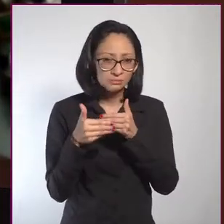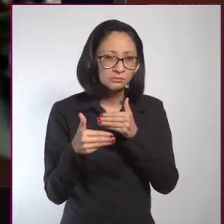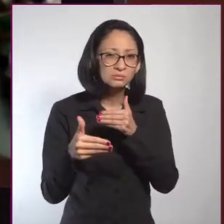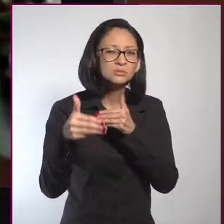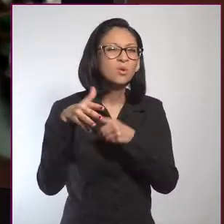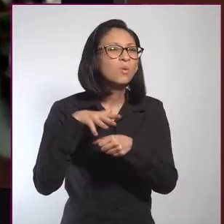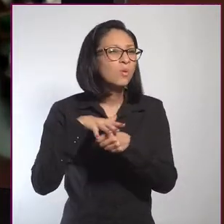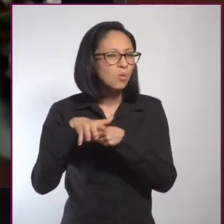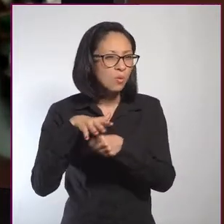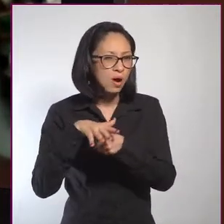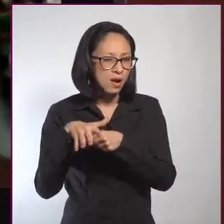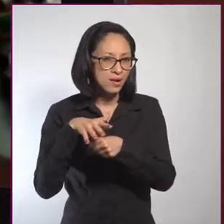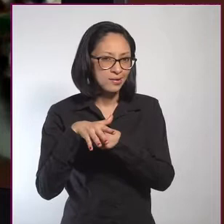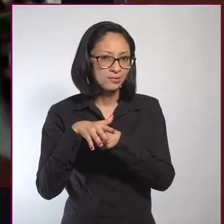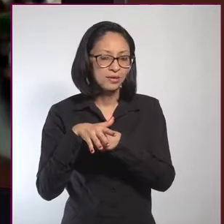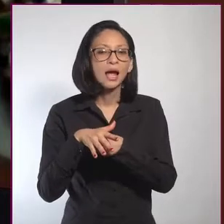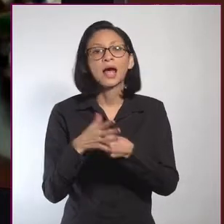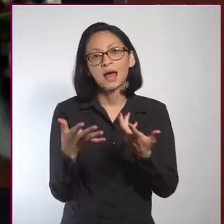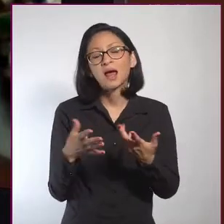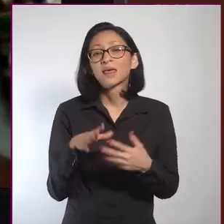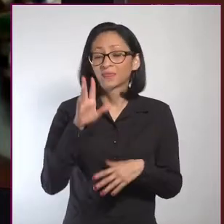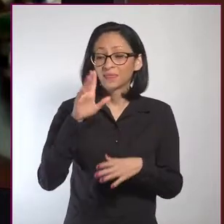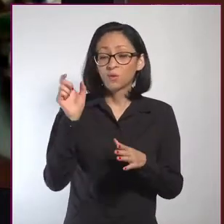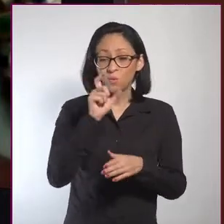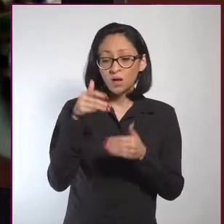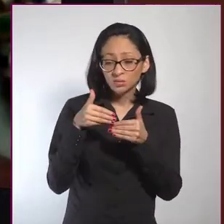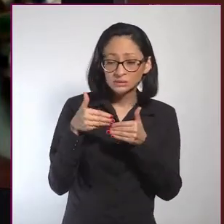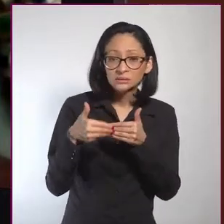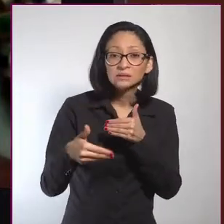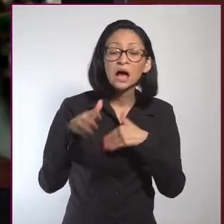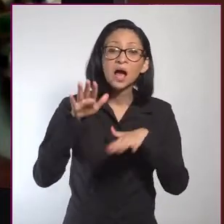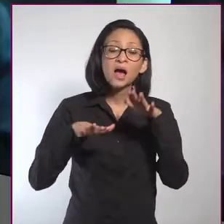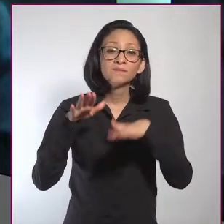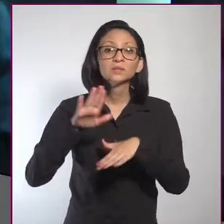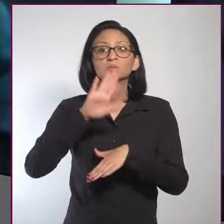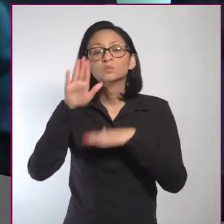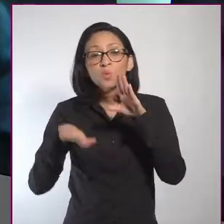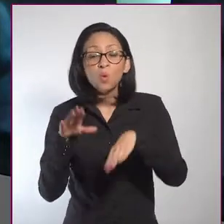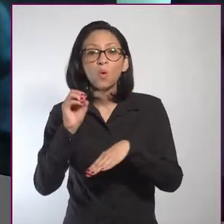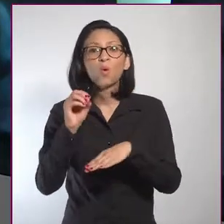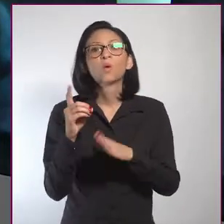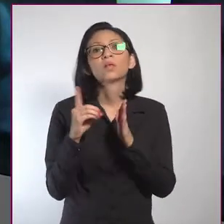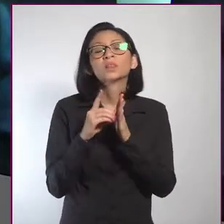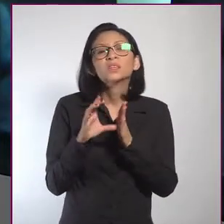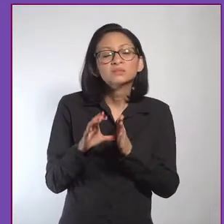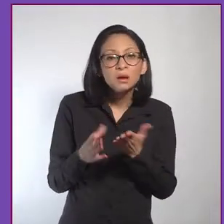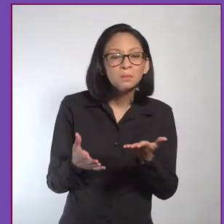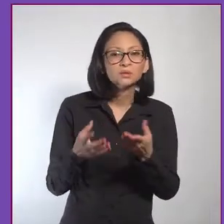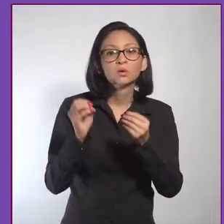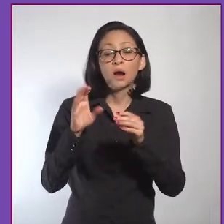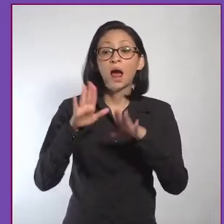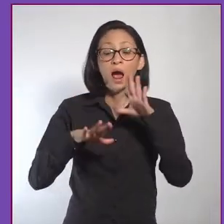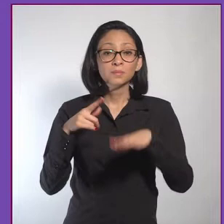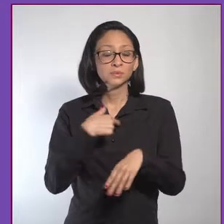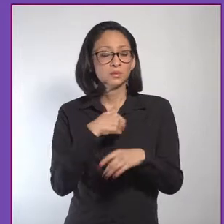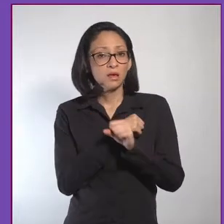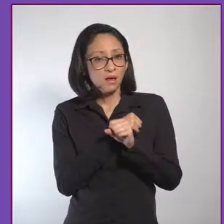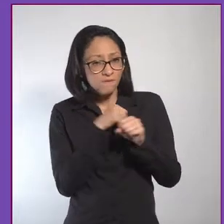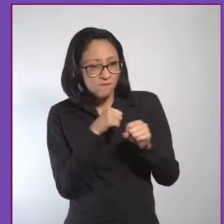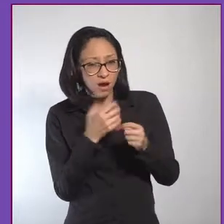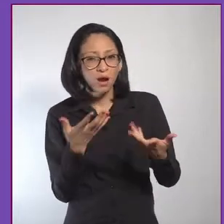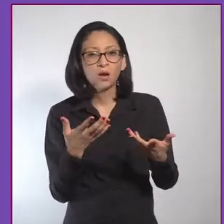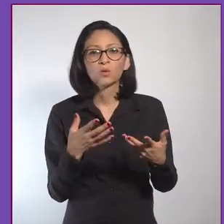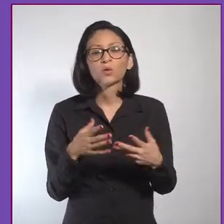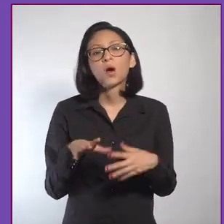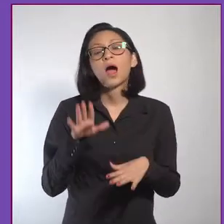plazo reditúan en una alta mortalidad y una discapacidad temprana. Es la primera causa de infartos del miocardio,